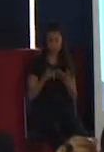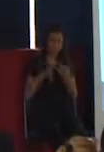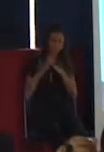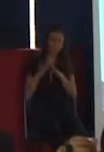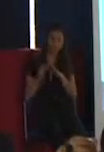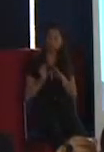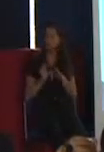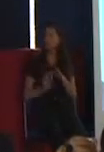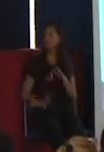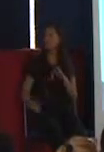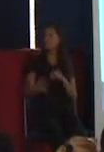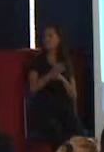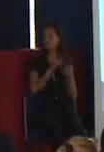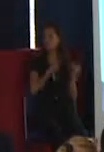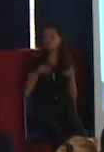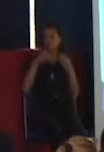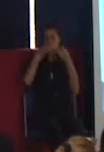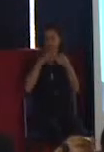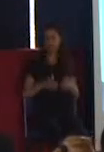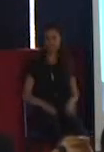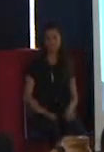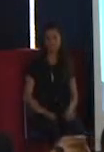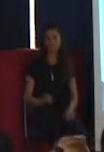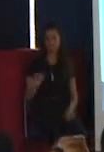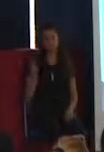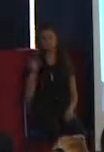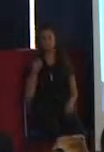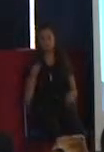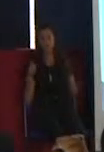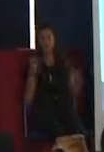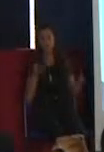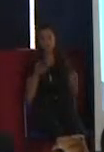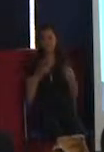de todas las personas con discapacidad.